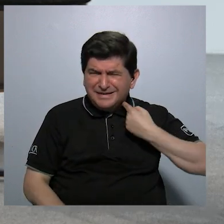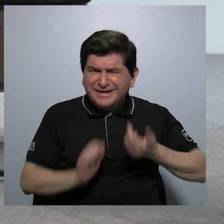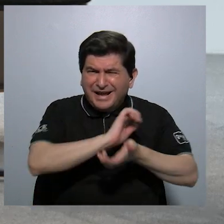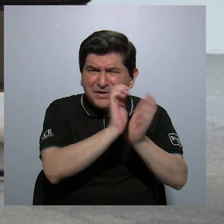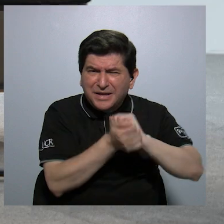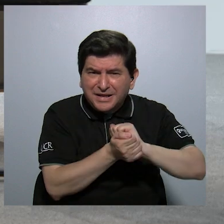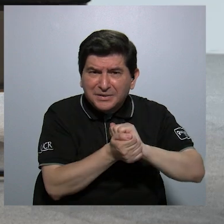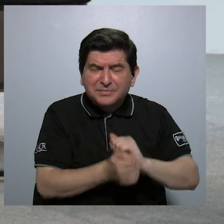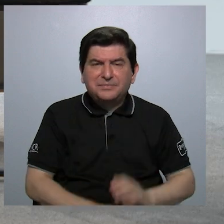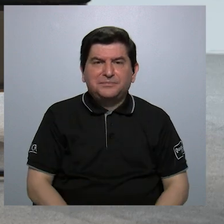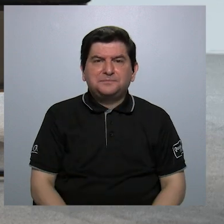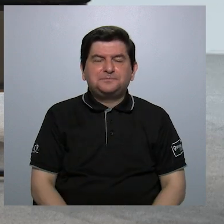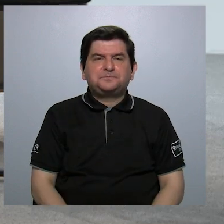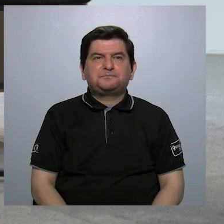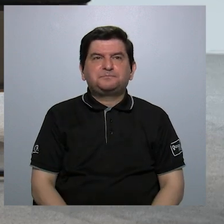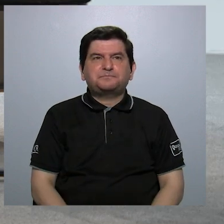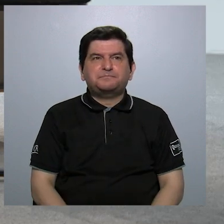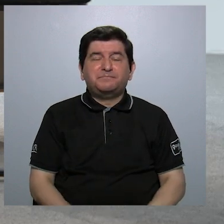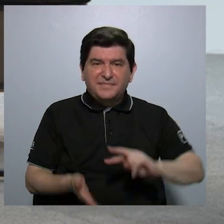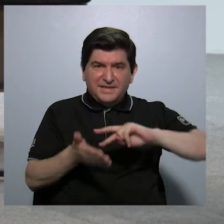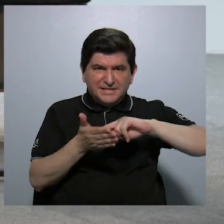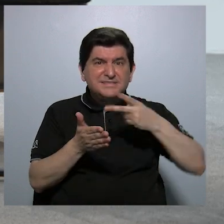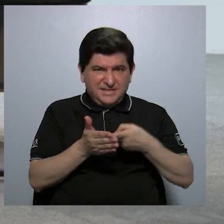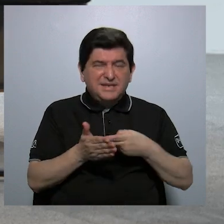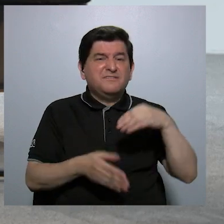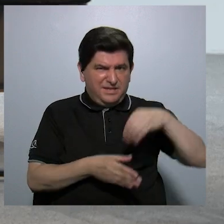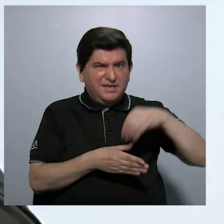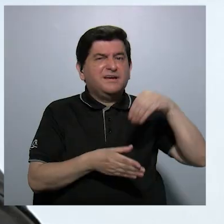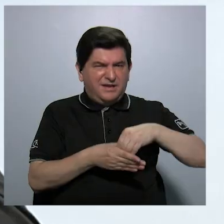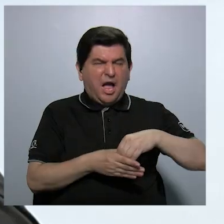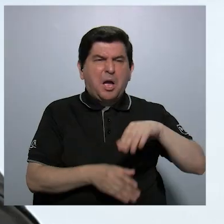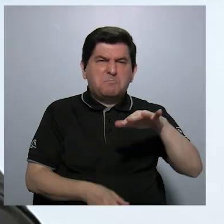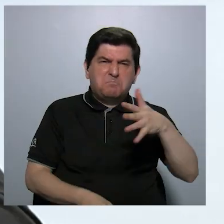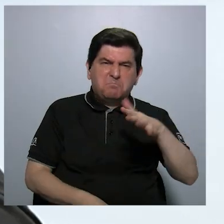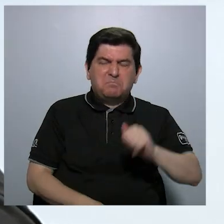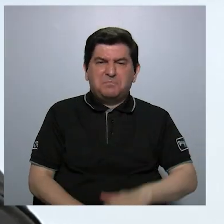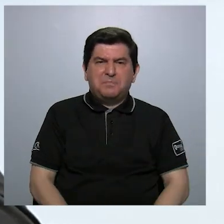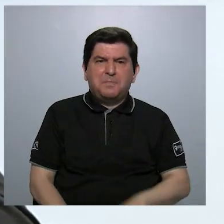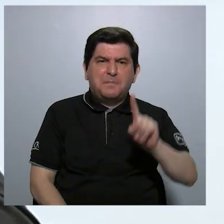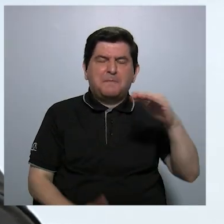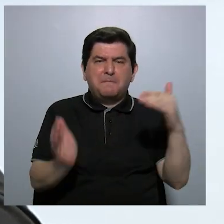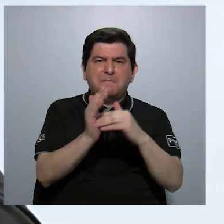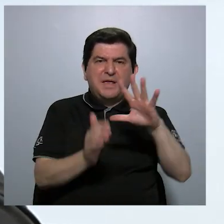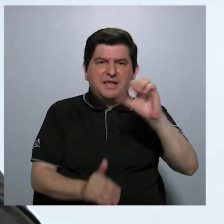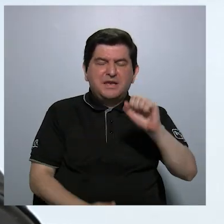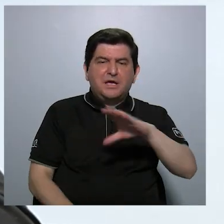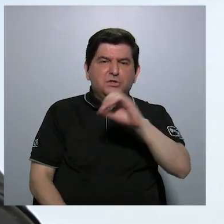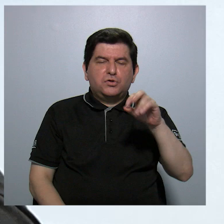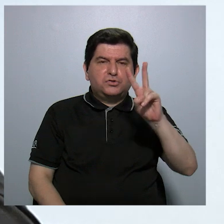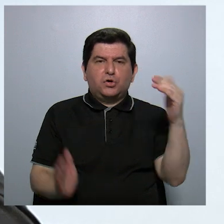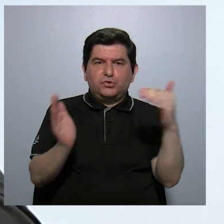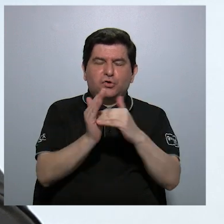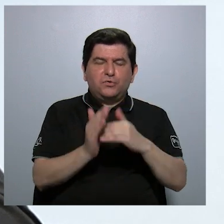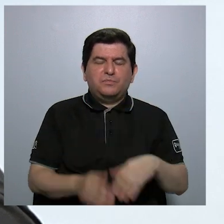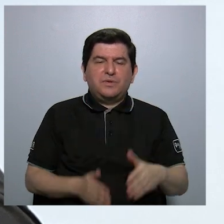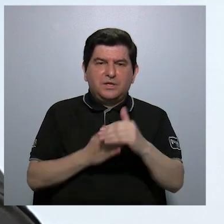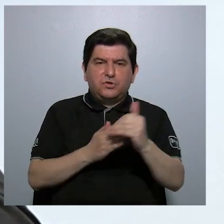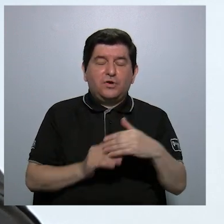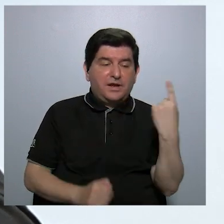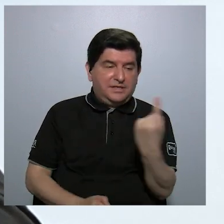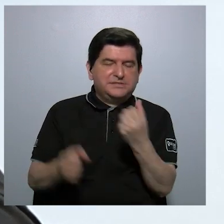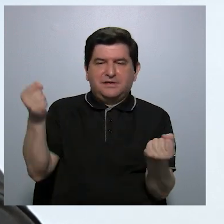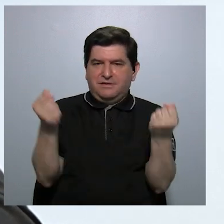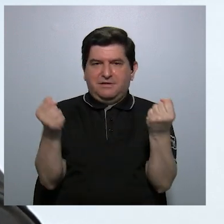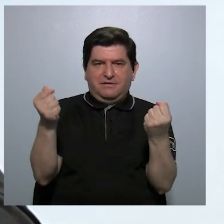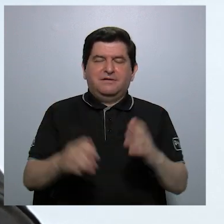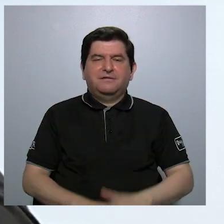la conversión, Mauricio? Representa una inversión, aproximadamente unos $1.500, $2.000. ¿Por vehículo? Por